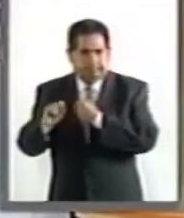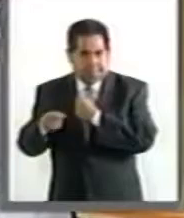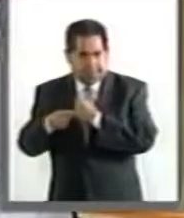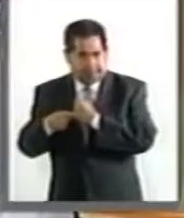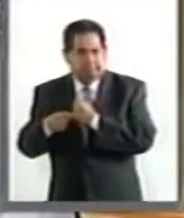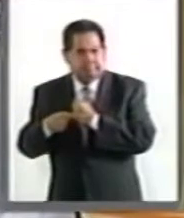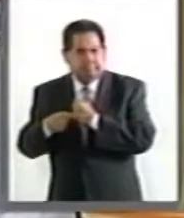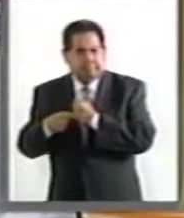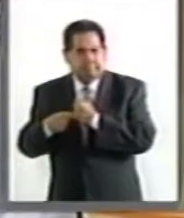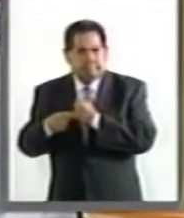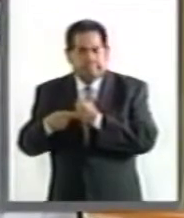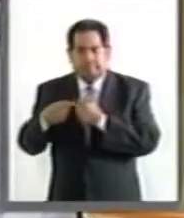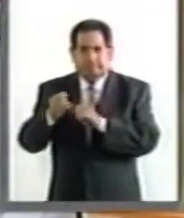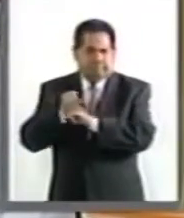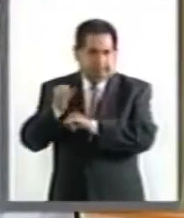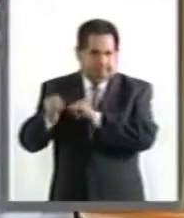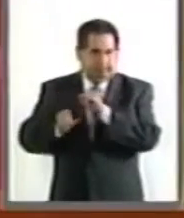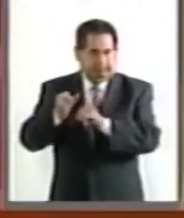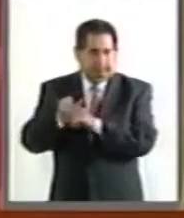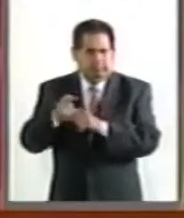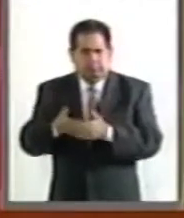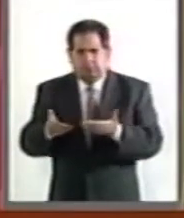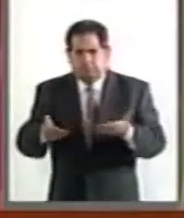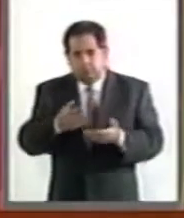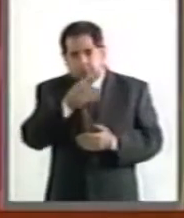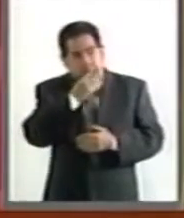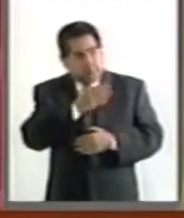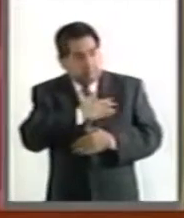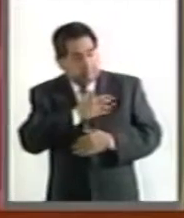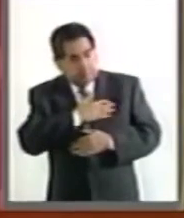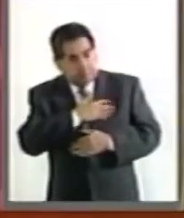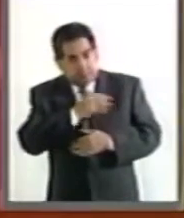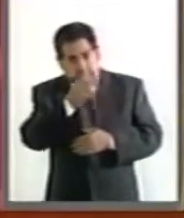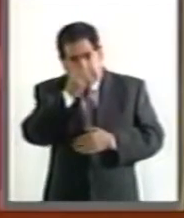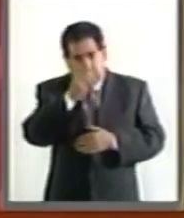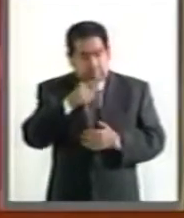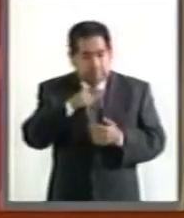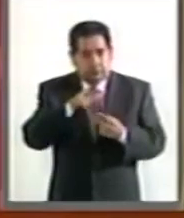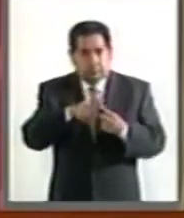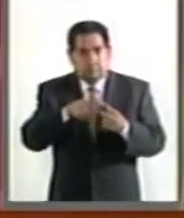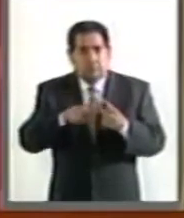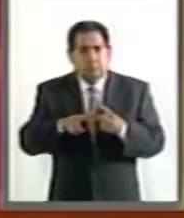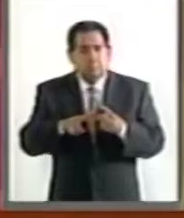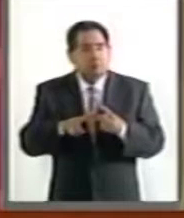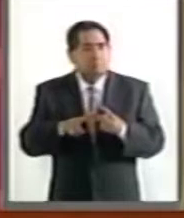Exteriores, organismos internacionales, pero ante el informe de que solamente veremos el de